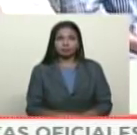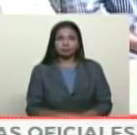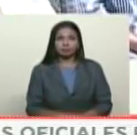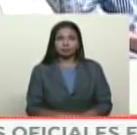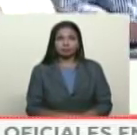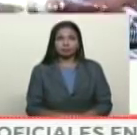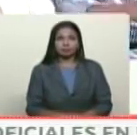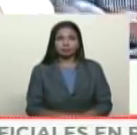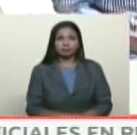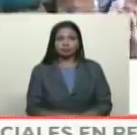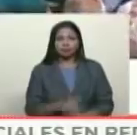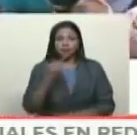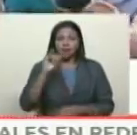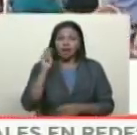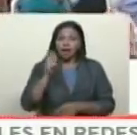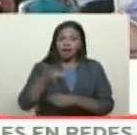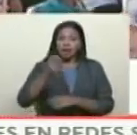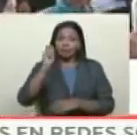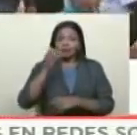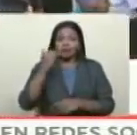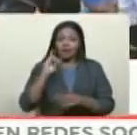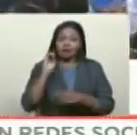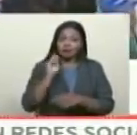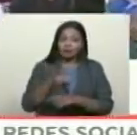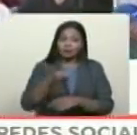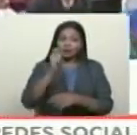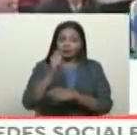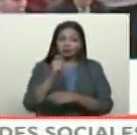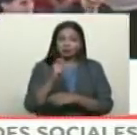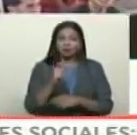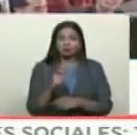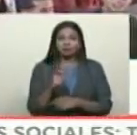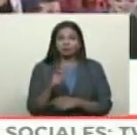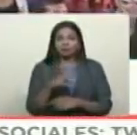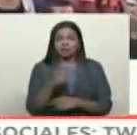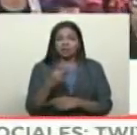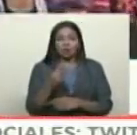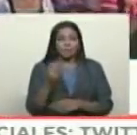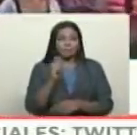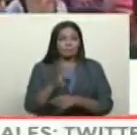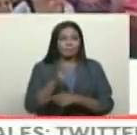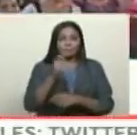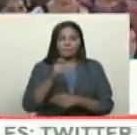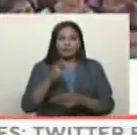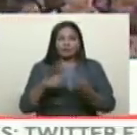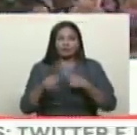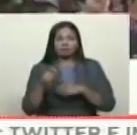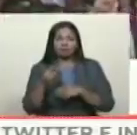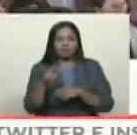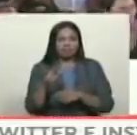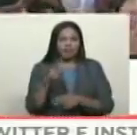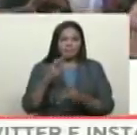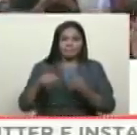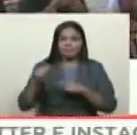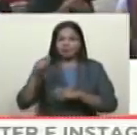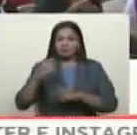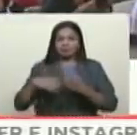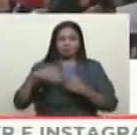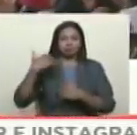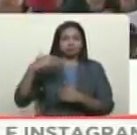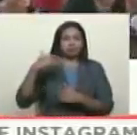Hay que pescar. Hay que pescar. El que no pesque en bachaquero va a parar.